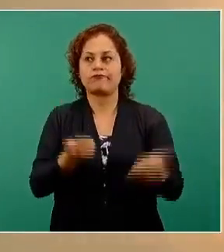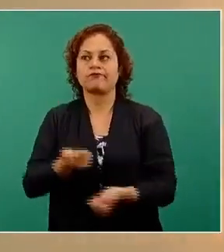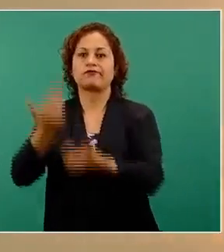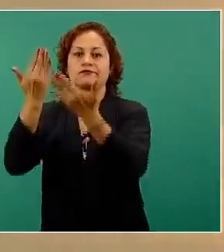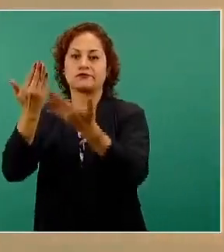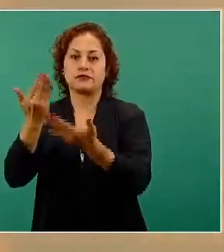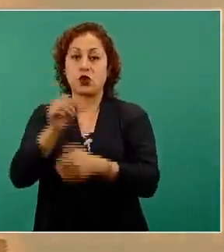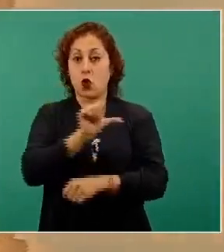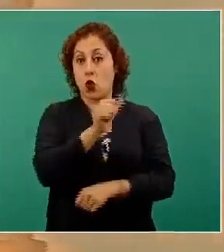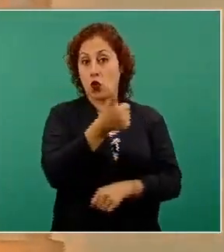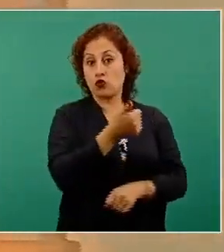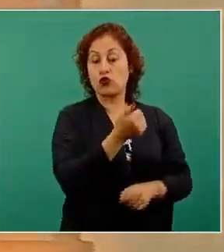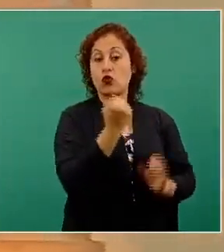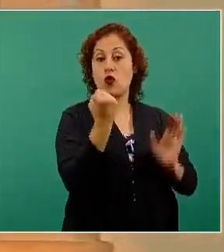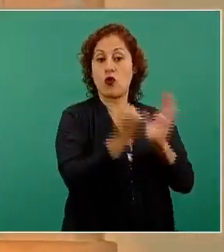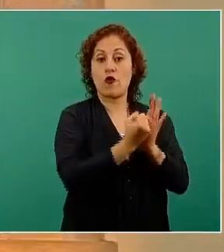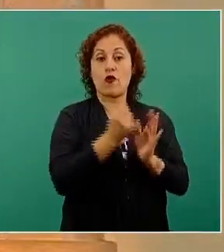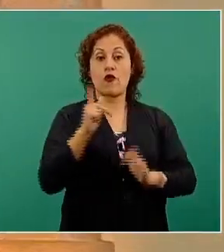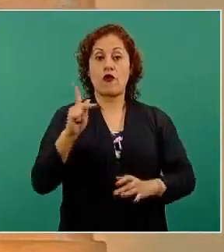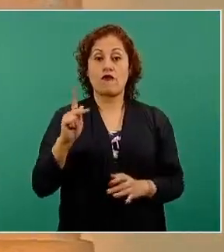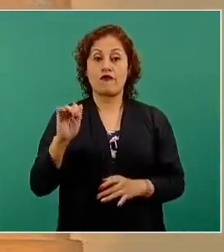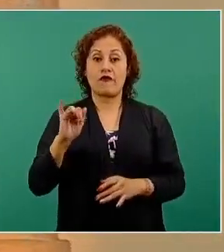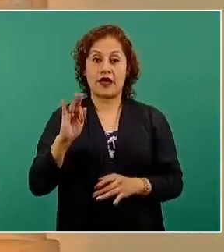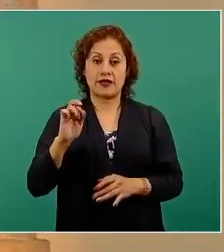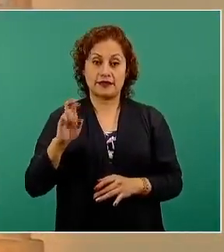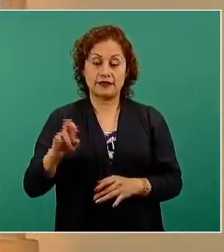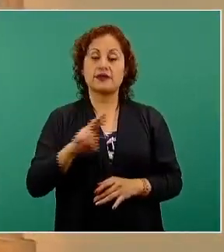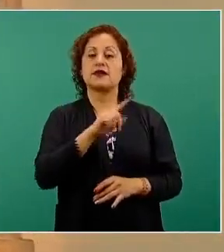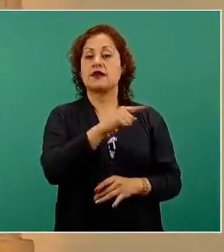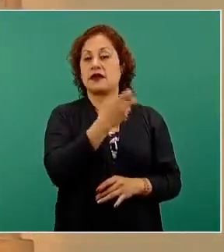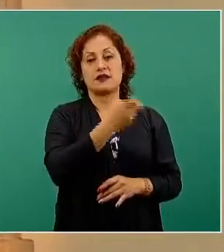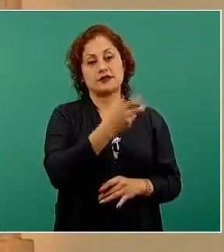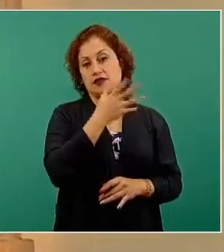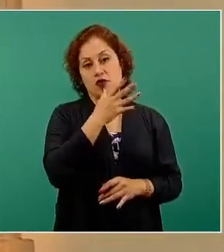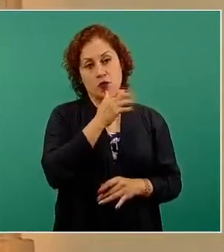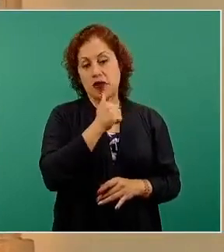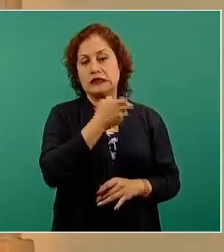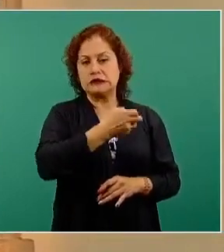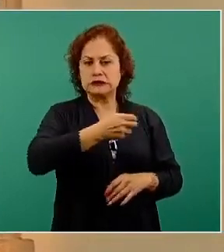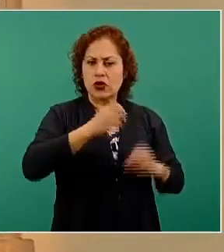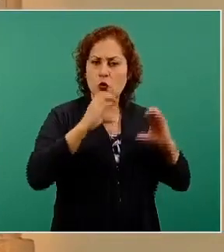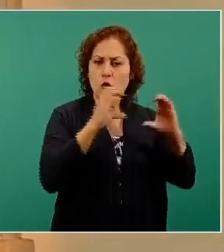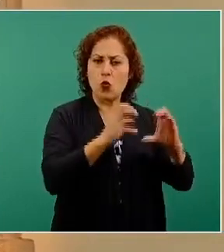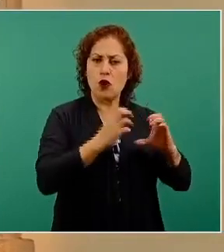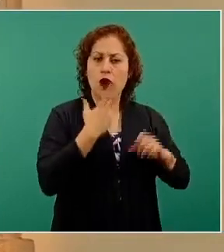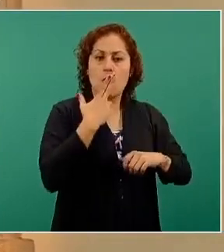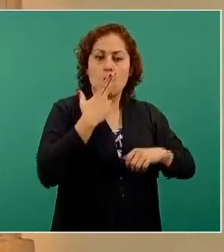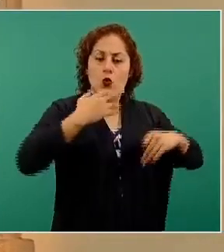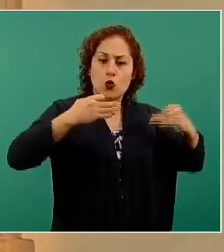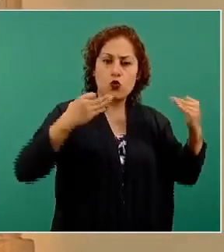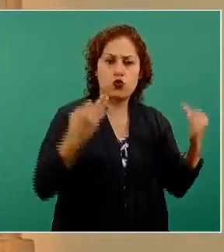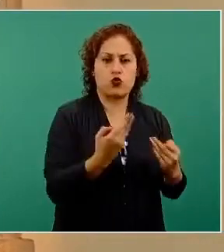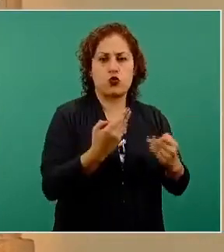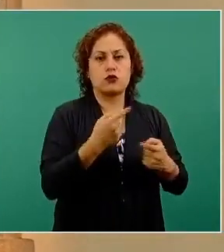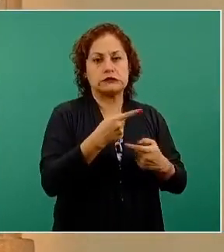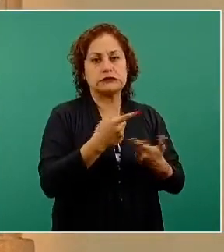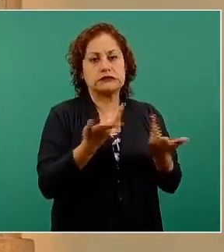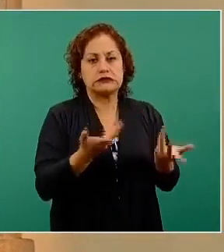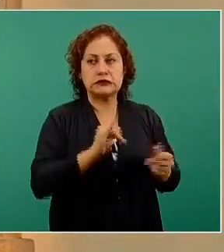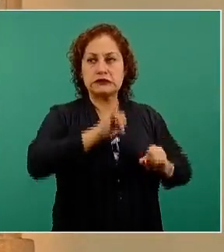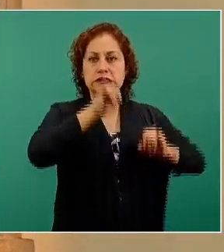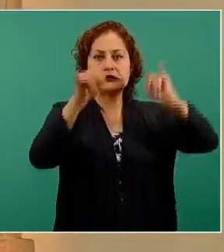componente de ultracongelación. Entonces, de manera simultánea estamos cubriendo especialmente con Pfizer urbanos,